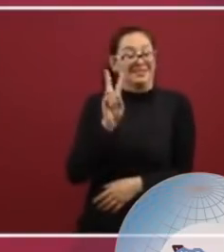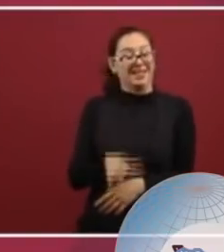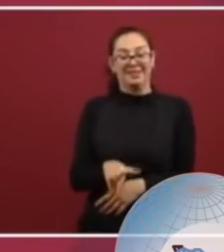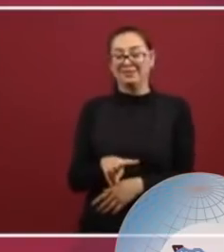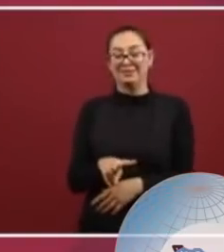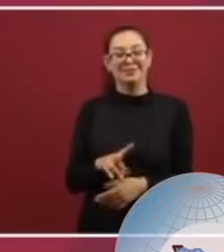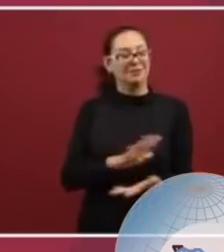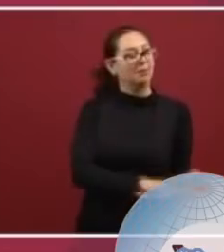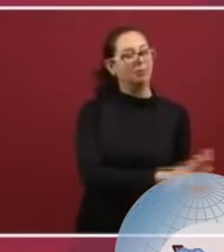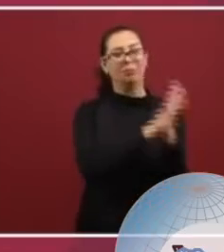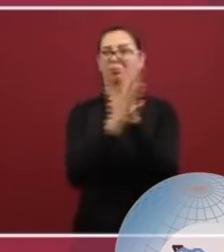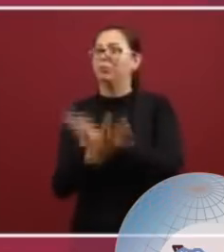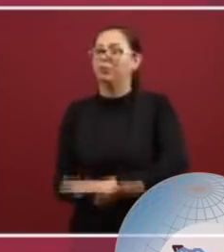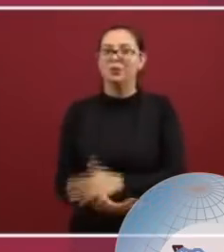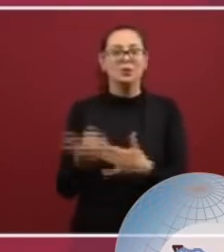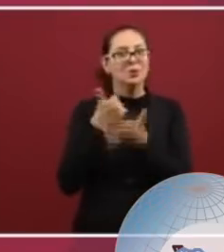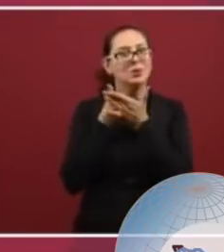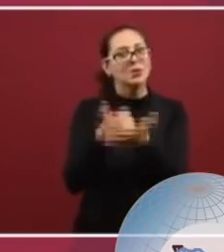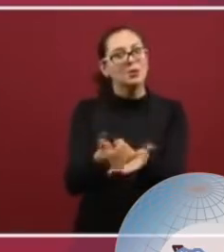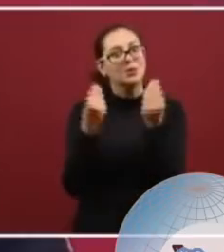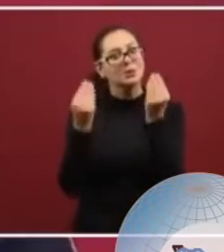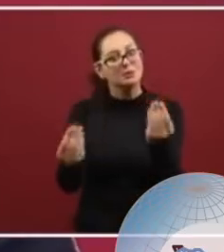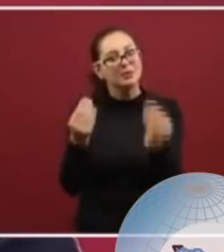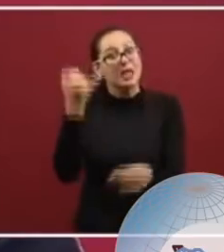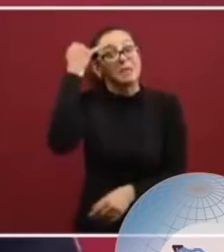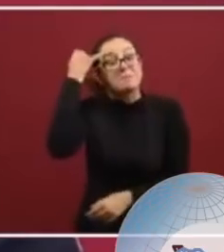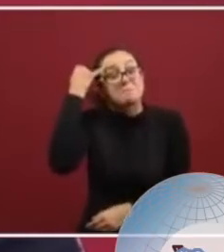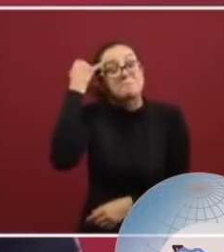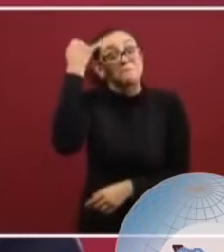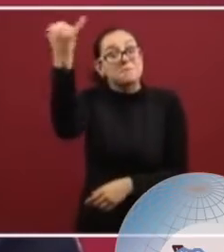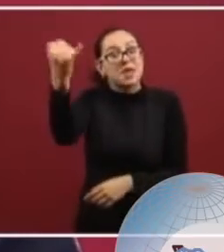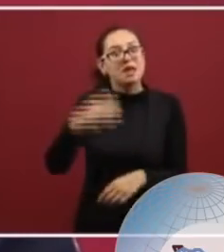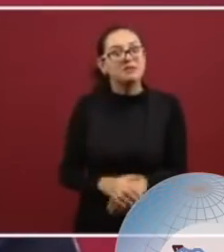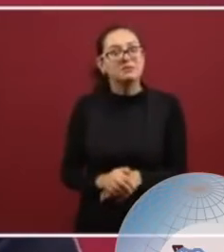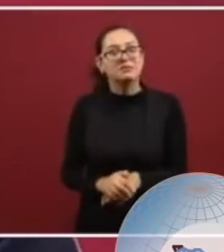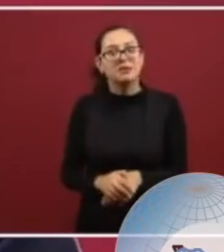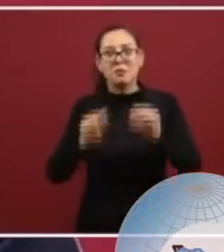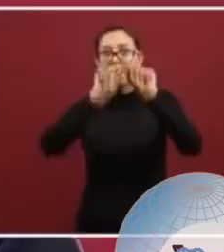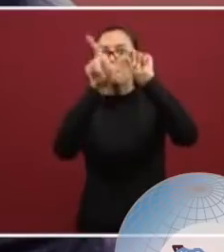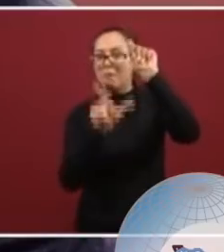Esta es una transformación. Imagínense que en todos los pueblos